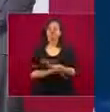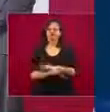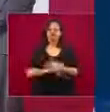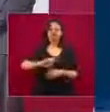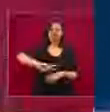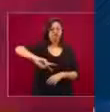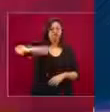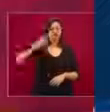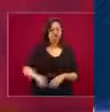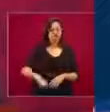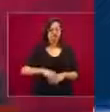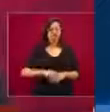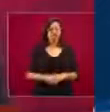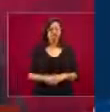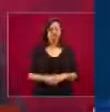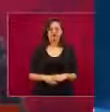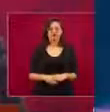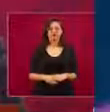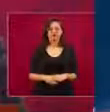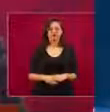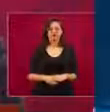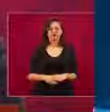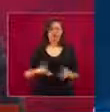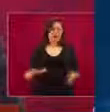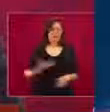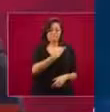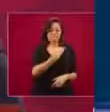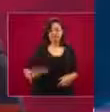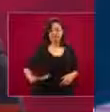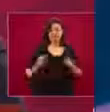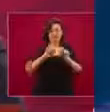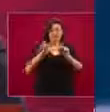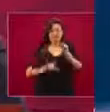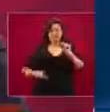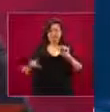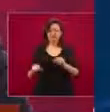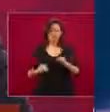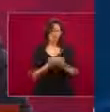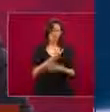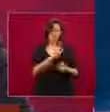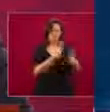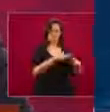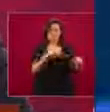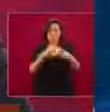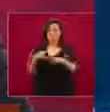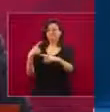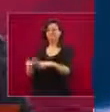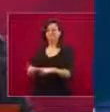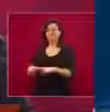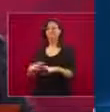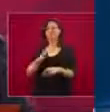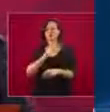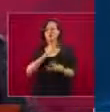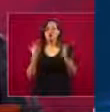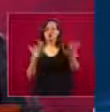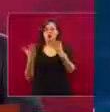pruebas que están aportando o que aportaron en su momento para desvirtuar la presunción de inexistencia de operaciones o la falta de materialidad de